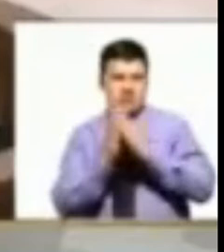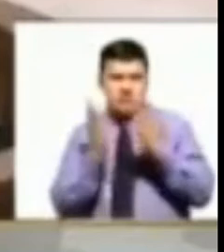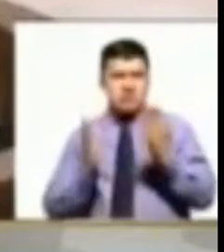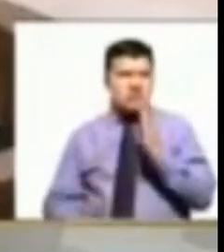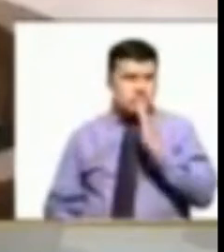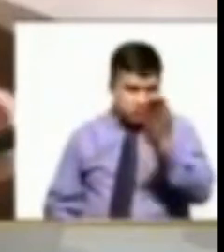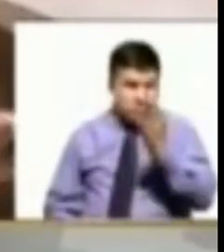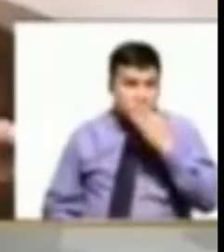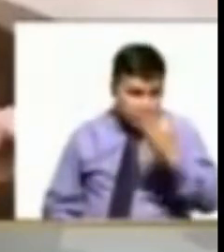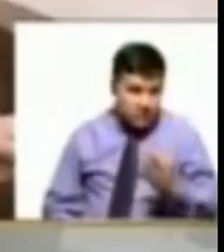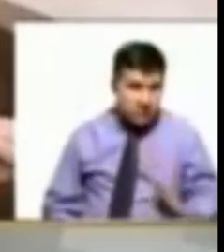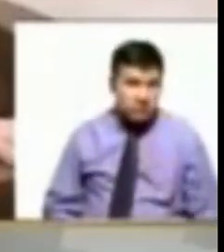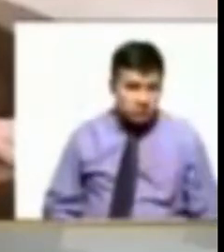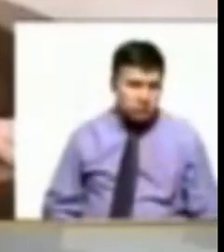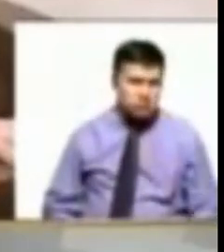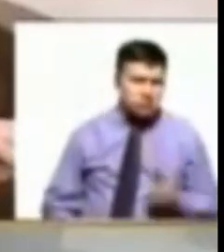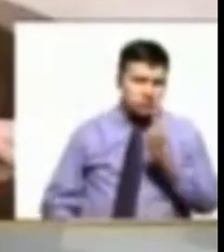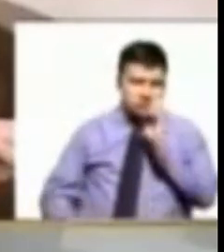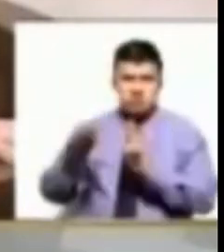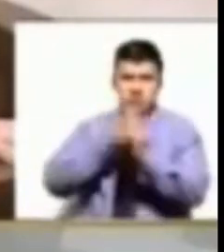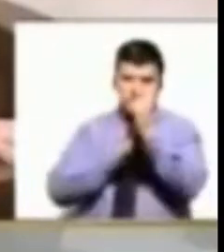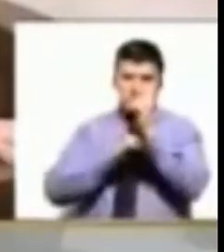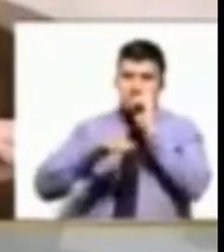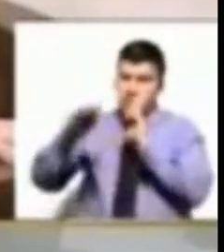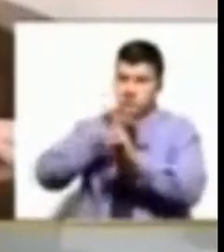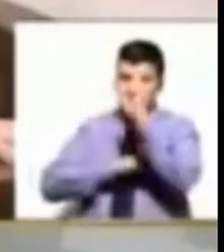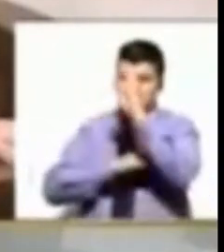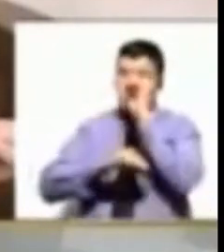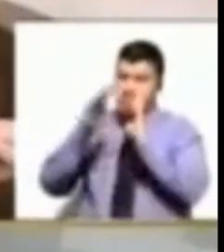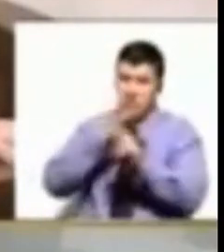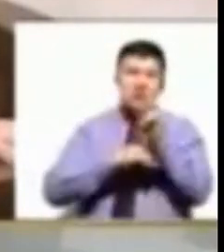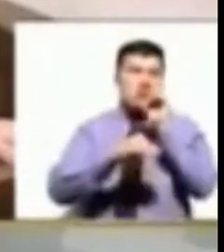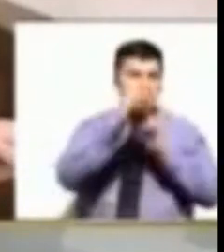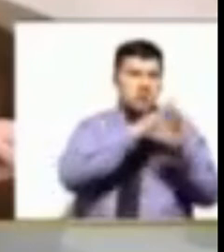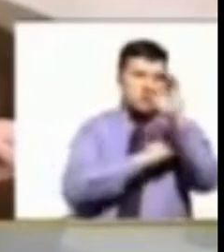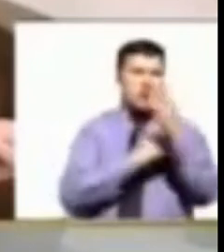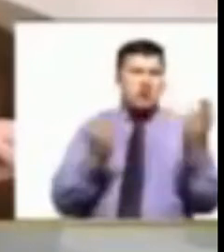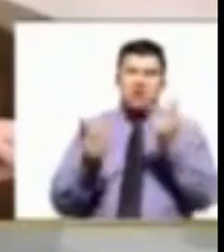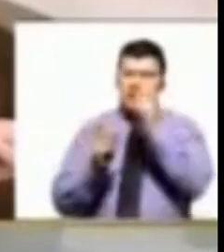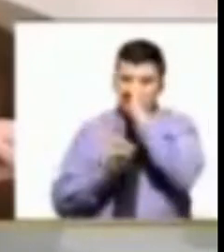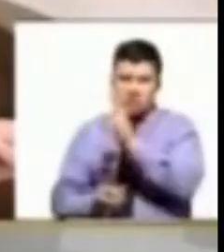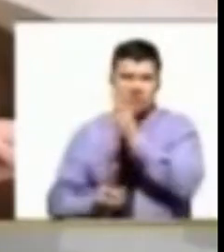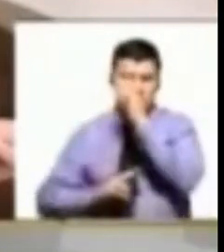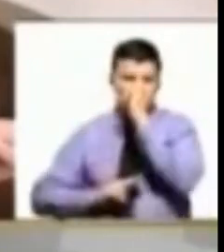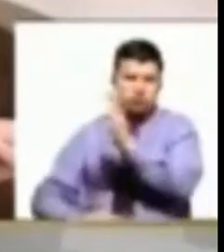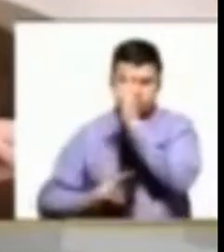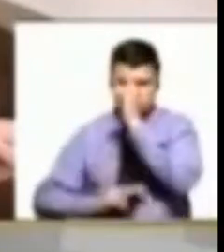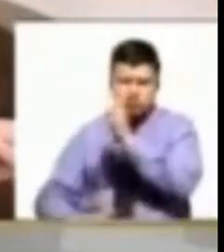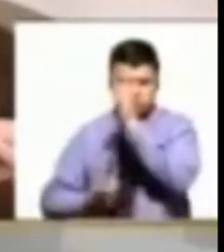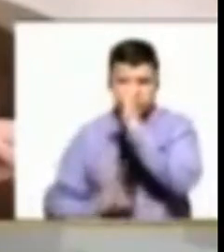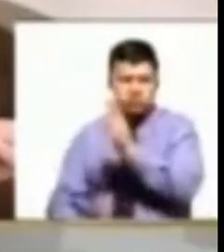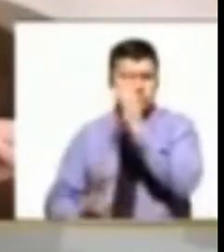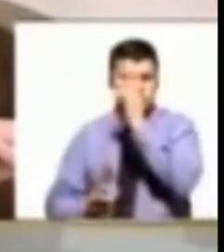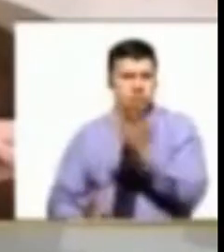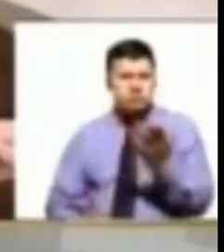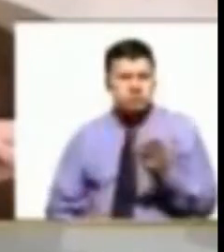madre. Es cierto, hay dos visiones de país y yo creo que hoy el país se ha dado cuenta en dónde está la intolerancia y en dónde